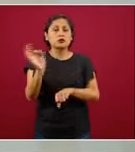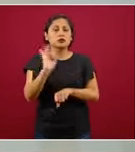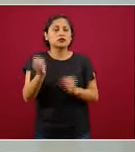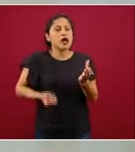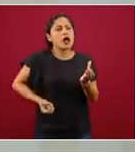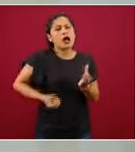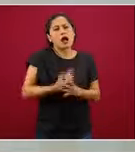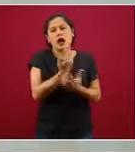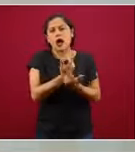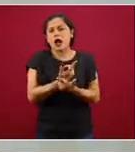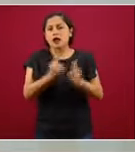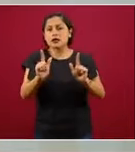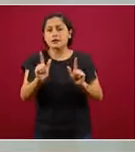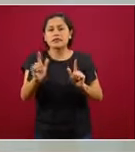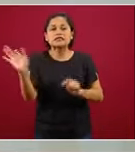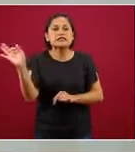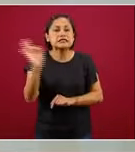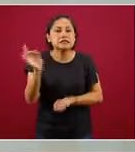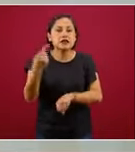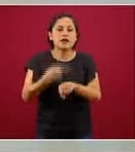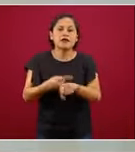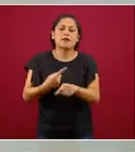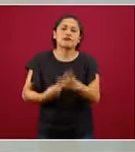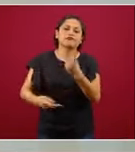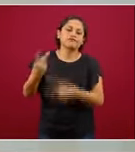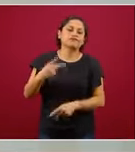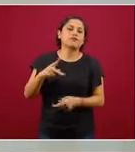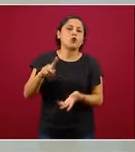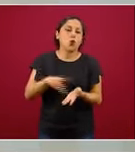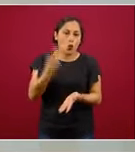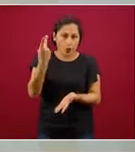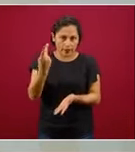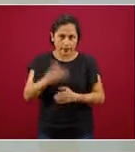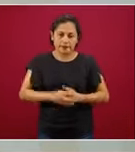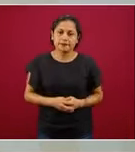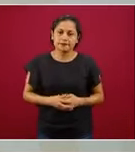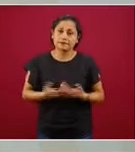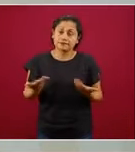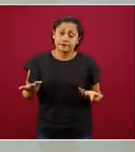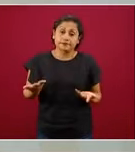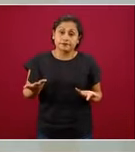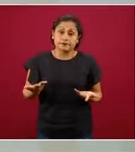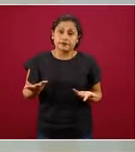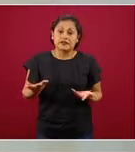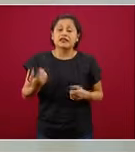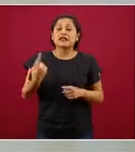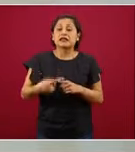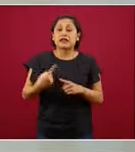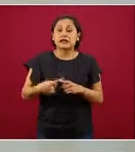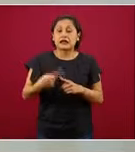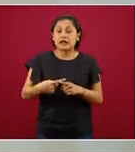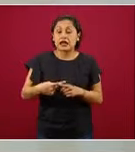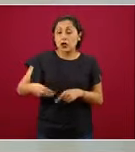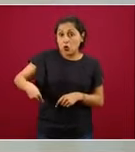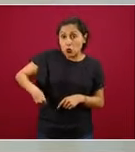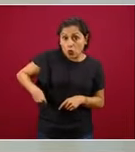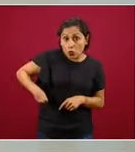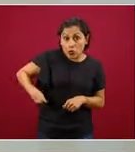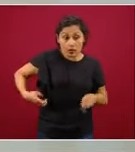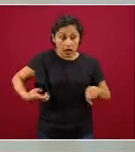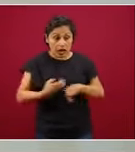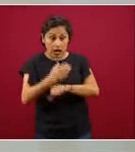epidemia. Eso no es un error de parte de la autoridad sanitaria estatal, no es ningún error, pero es parte de la